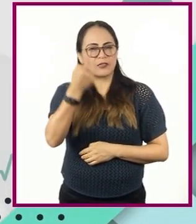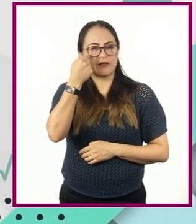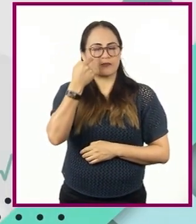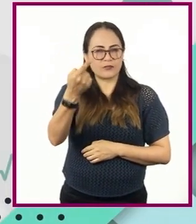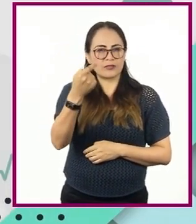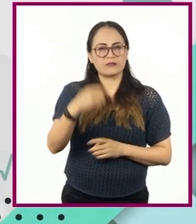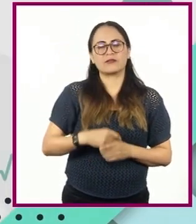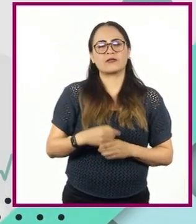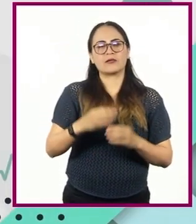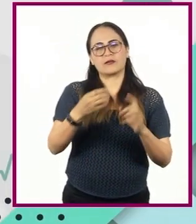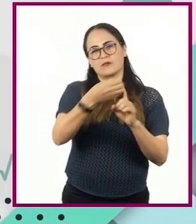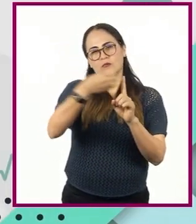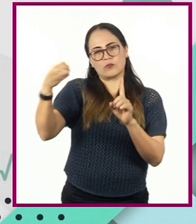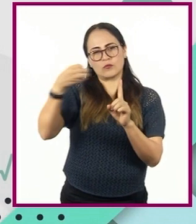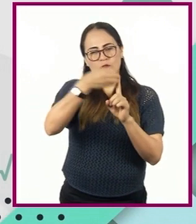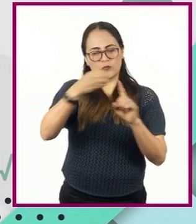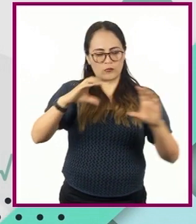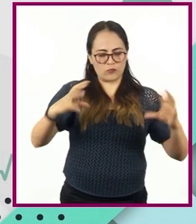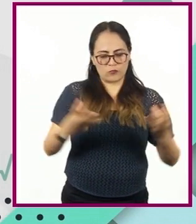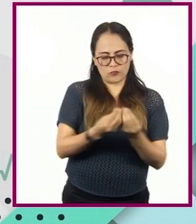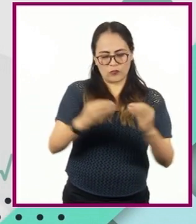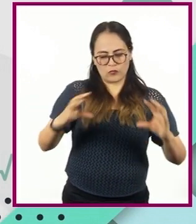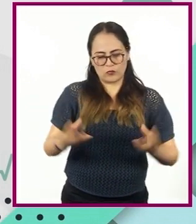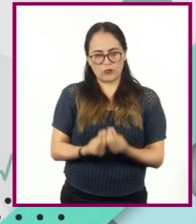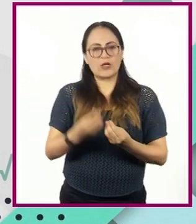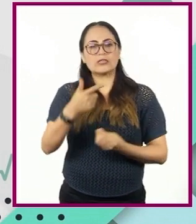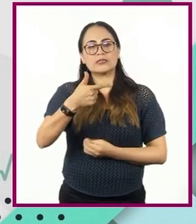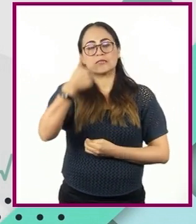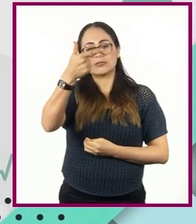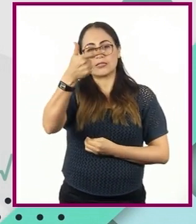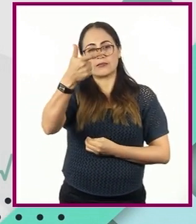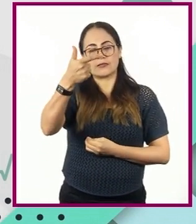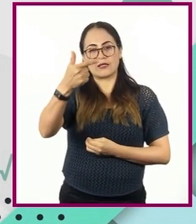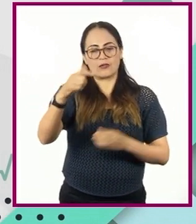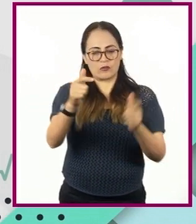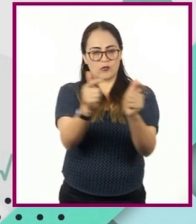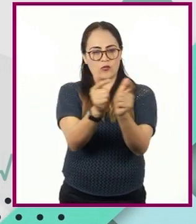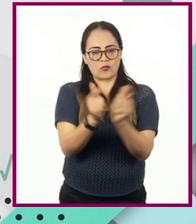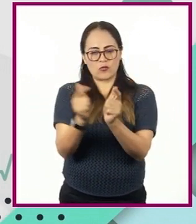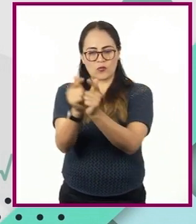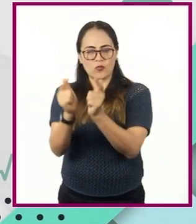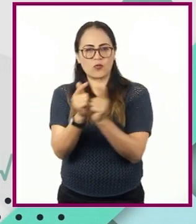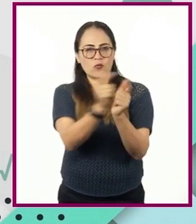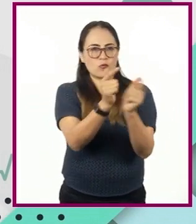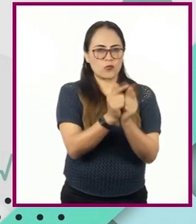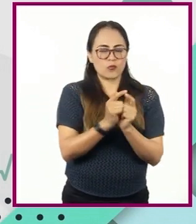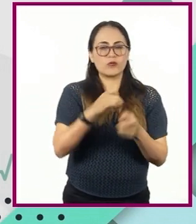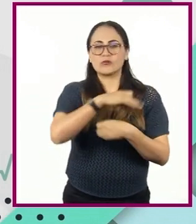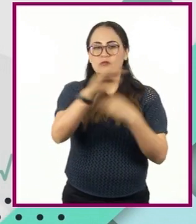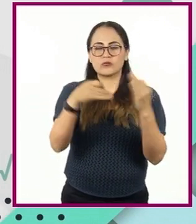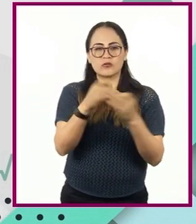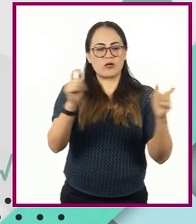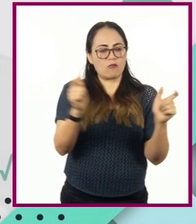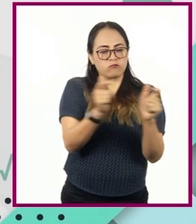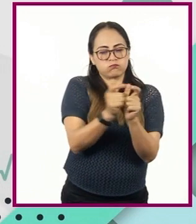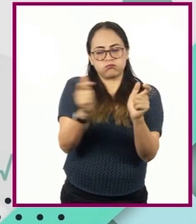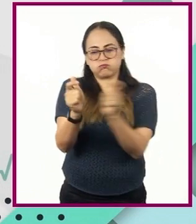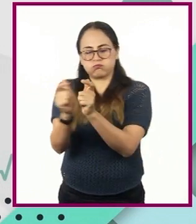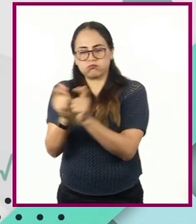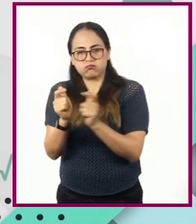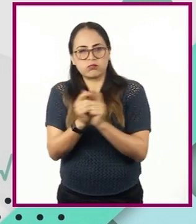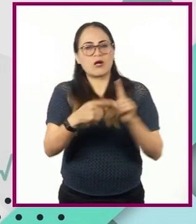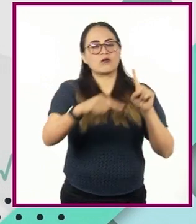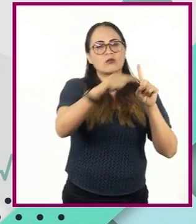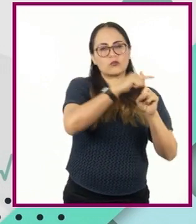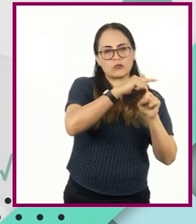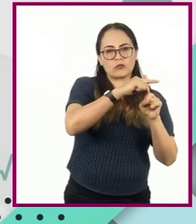de oraciones numéricas se conforma de 7 oraciones. Todas las oraciones numéricas están conformadas por una